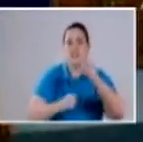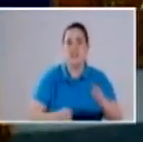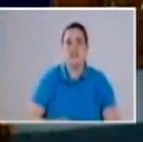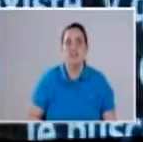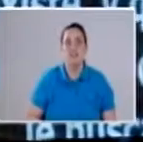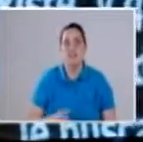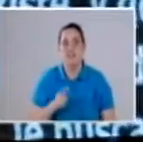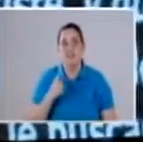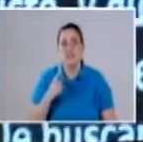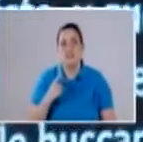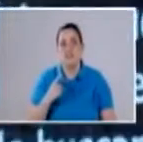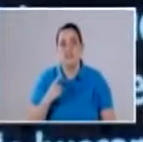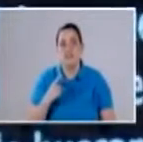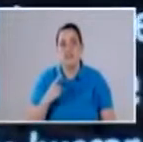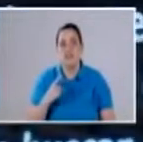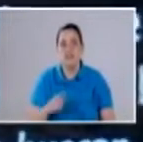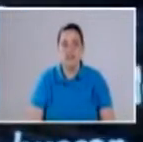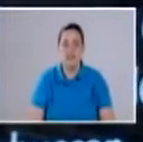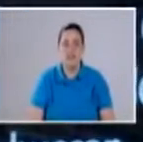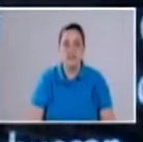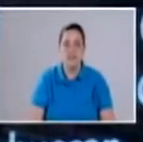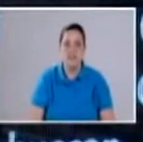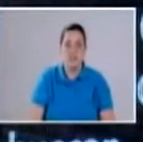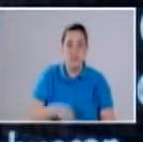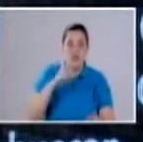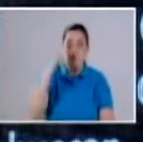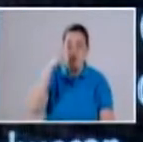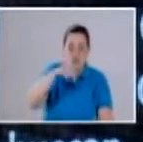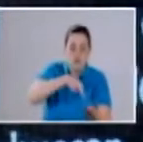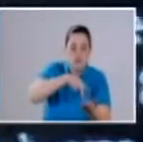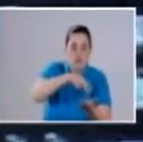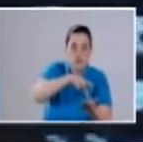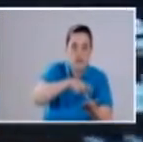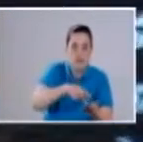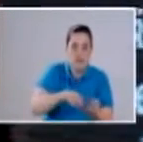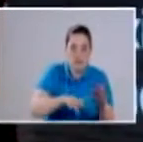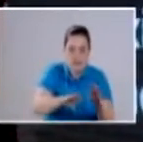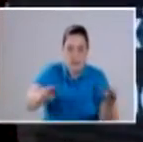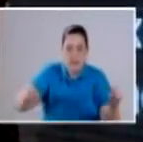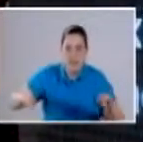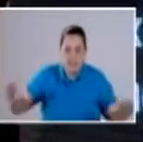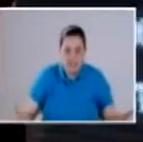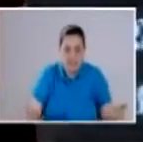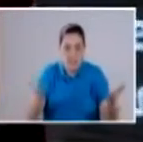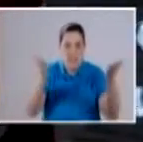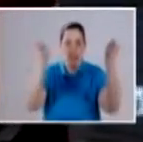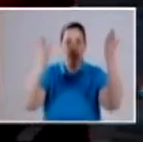un paso y la tierra se le levantaba. Era horrible.